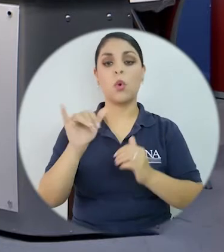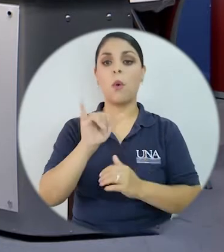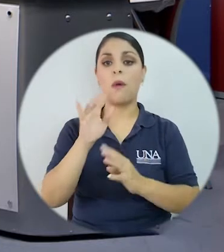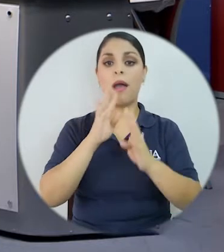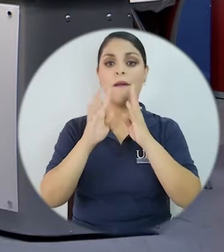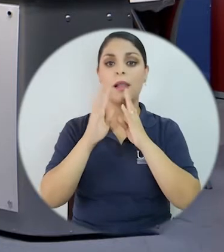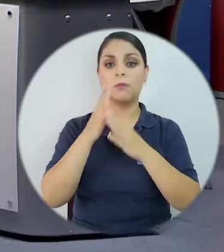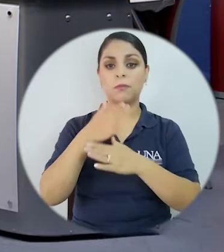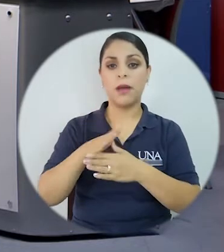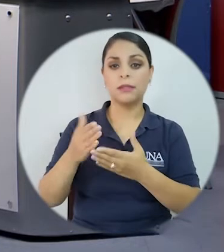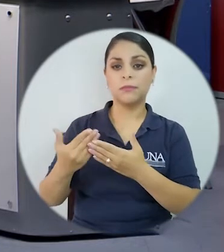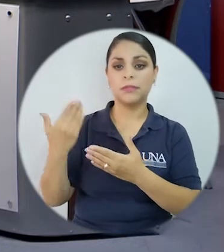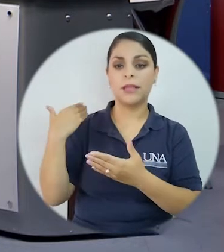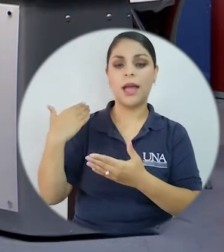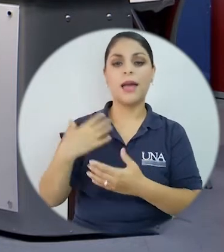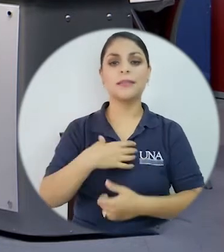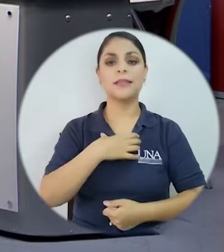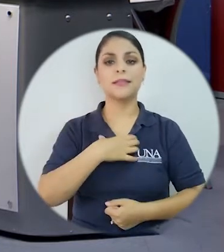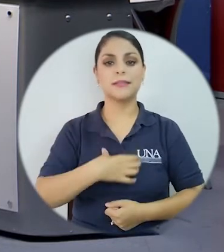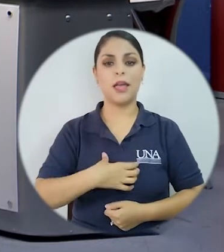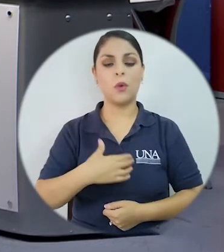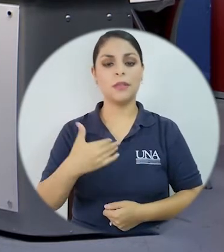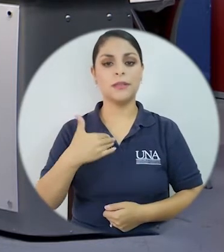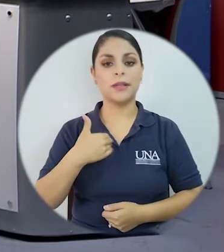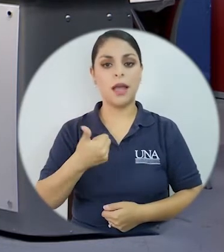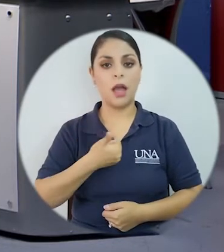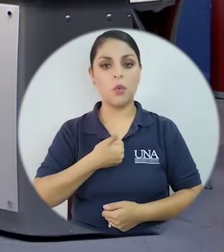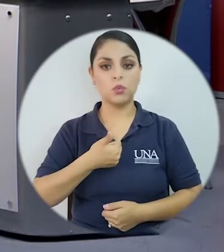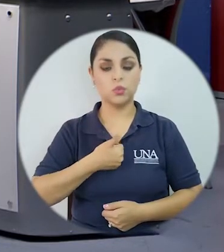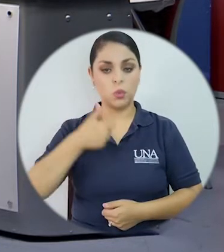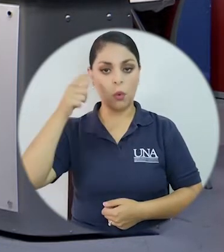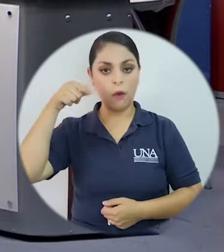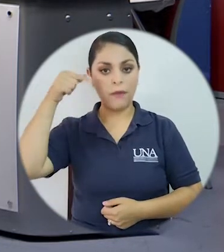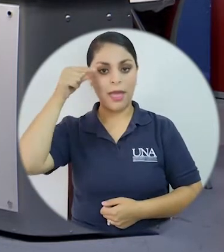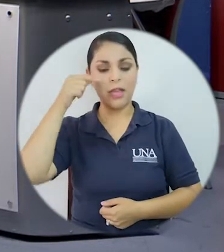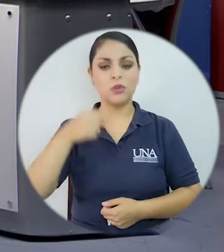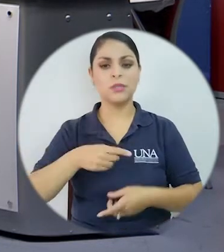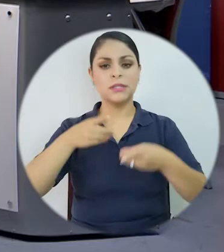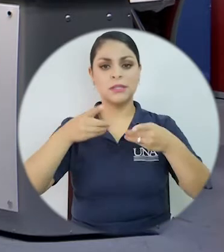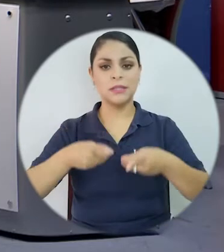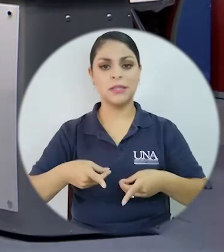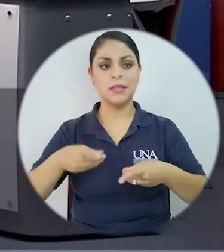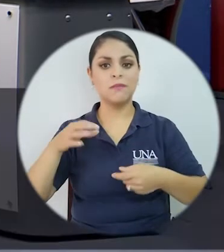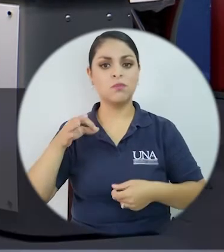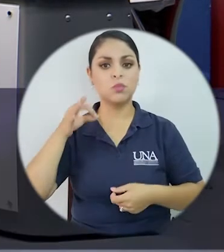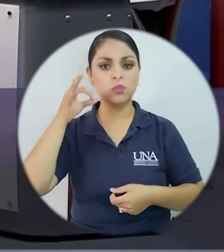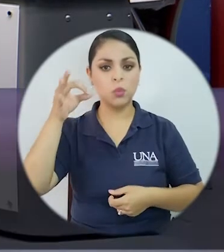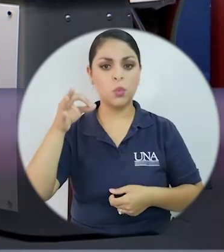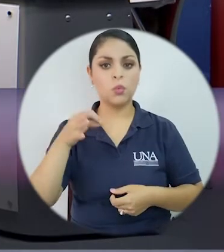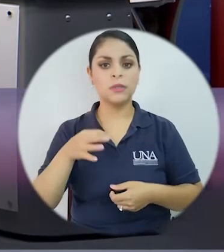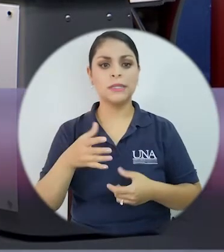en el bloque anterior, ¿verdad?, de ese deseo de tener un autogobierno, de decidir los destinos, de